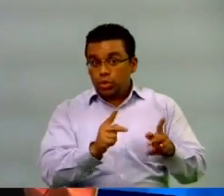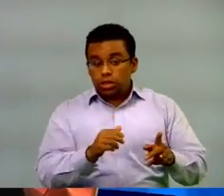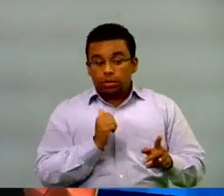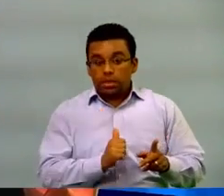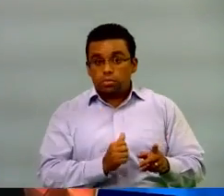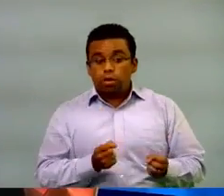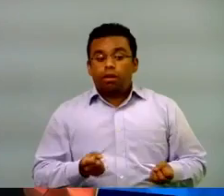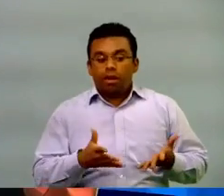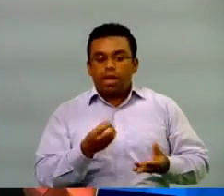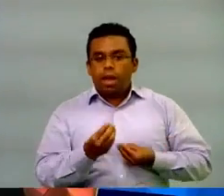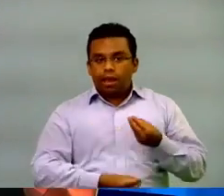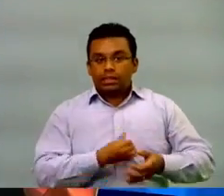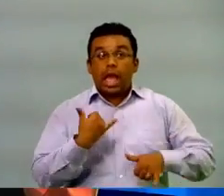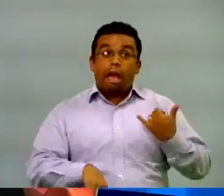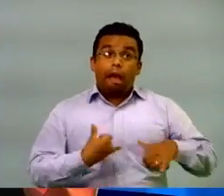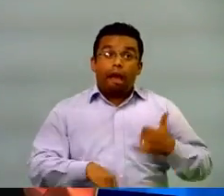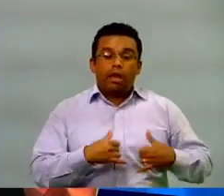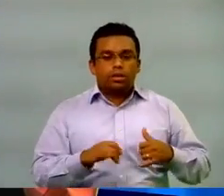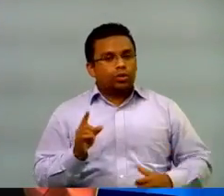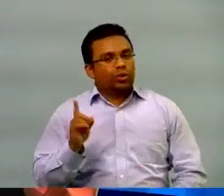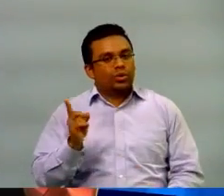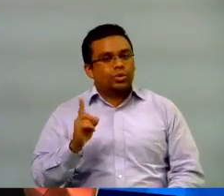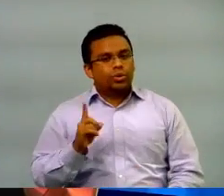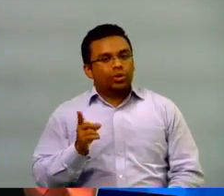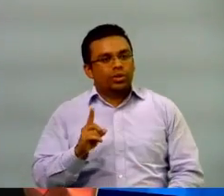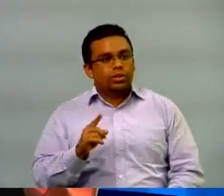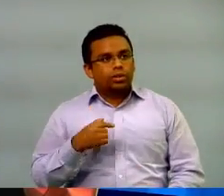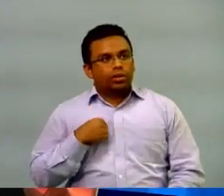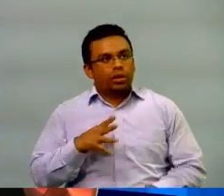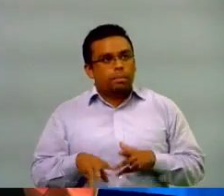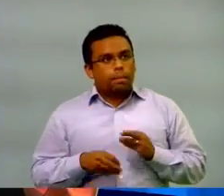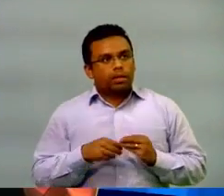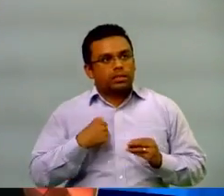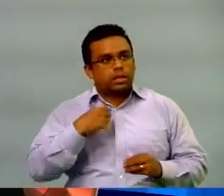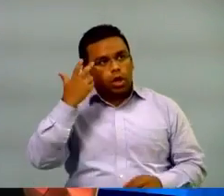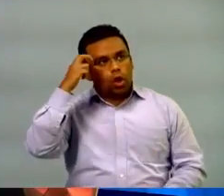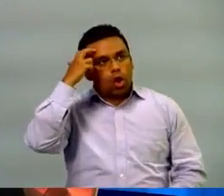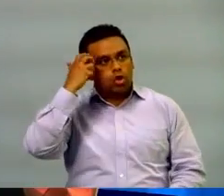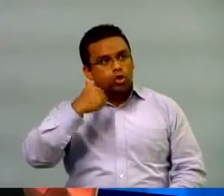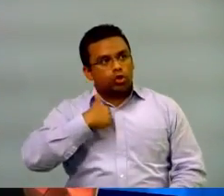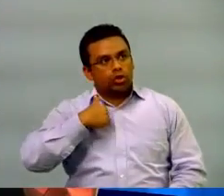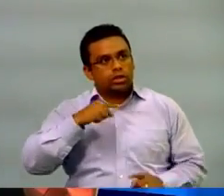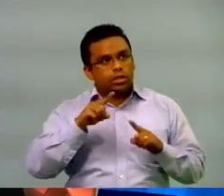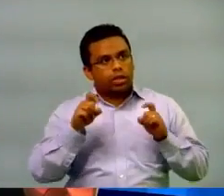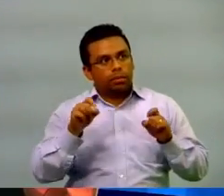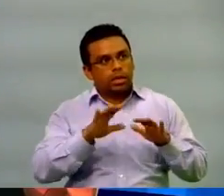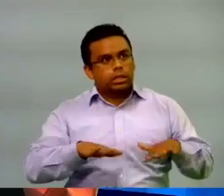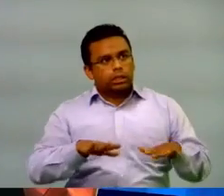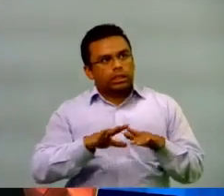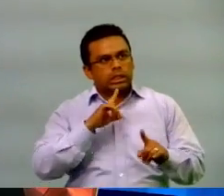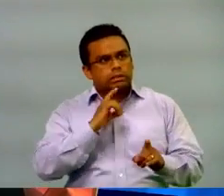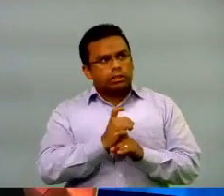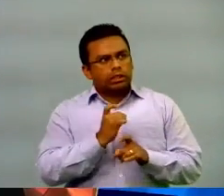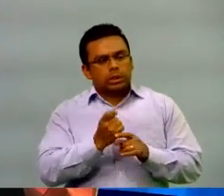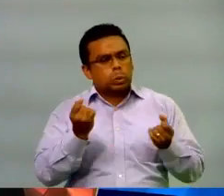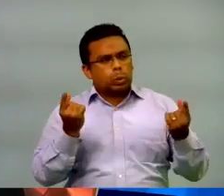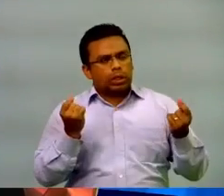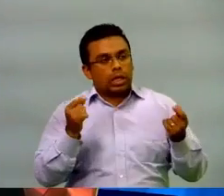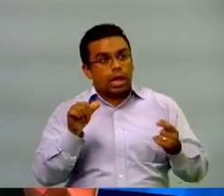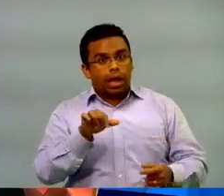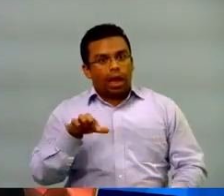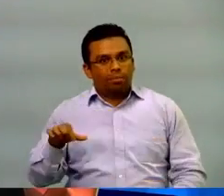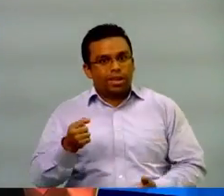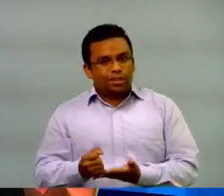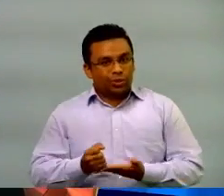solo jugar, sino que sea algo que le ayude a complementar su conocimiento en aquellas áreas difíciles. En el caso de nosotros pensamos en